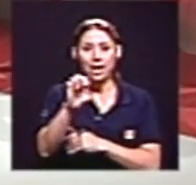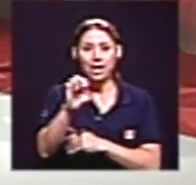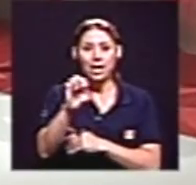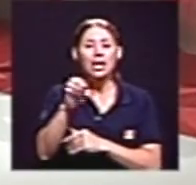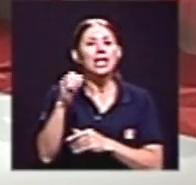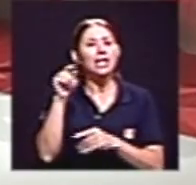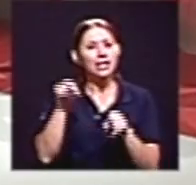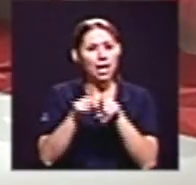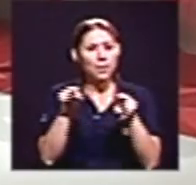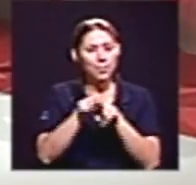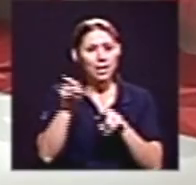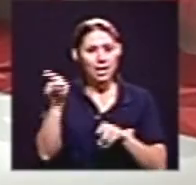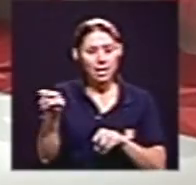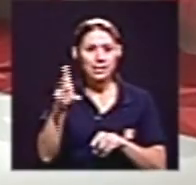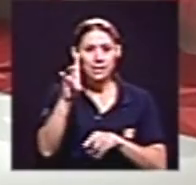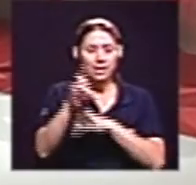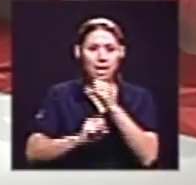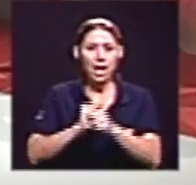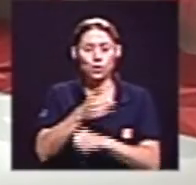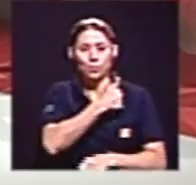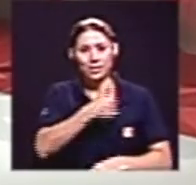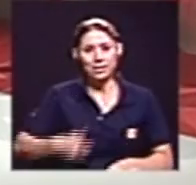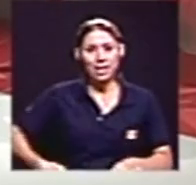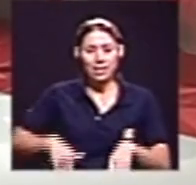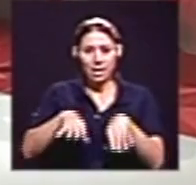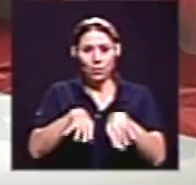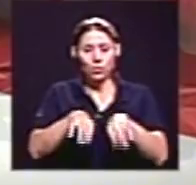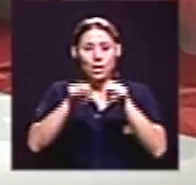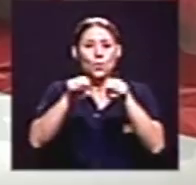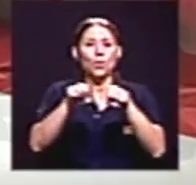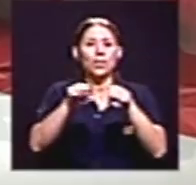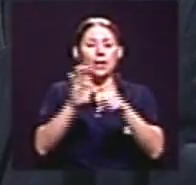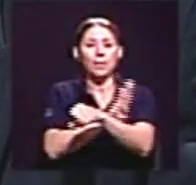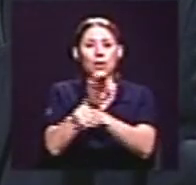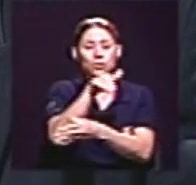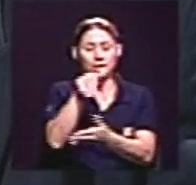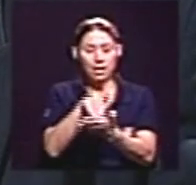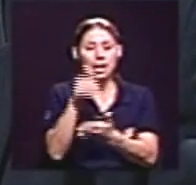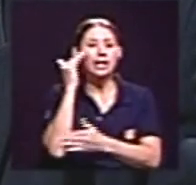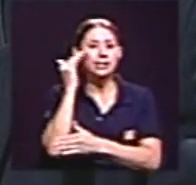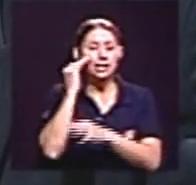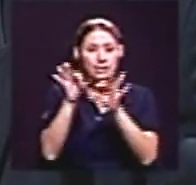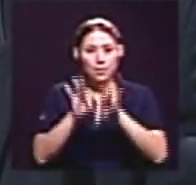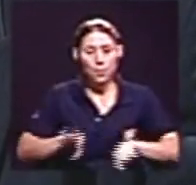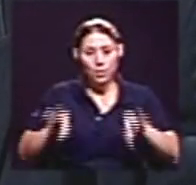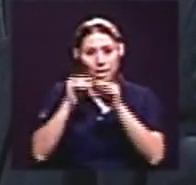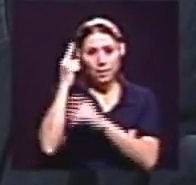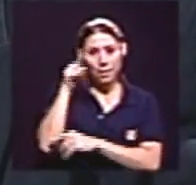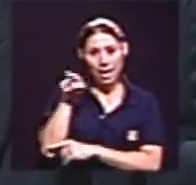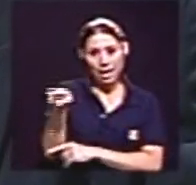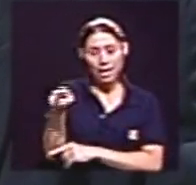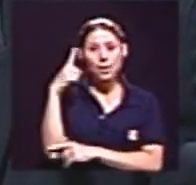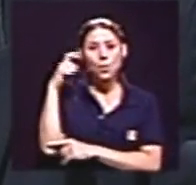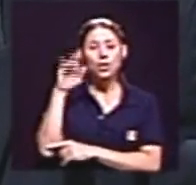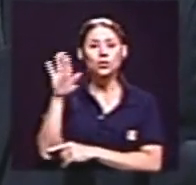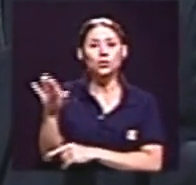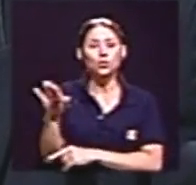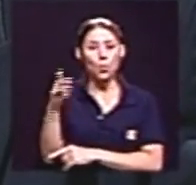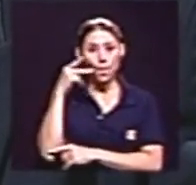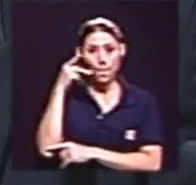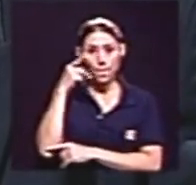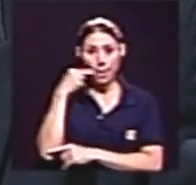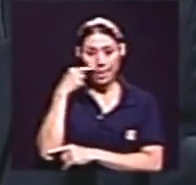ser presidente ejecutivo del Banco Central, que yo sé que es una posición importante para él porque su padre, figura inspiradora para